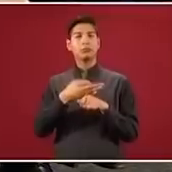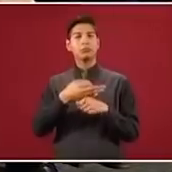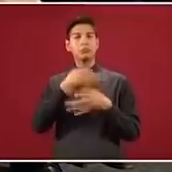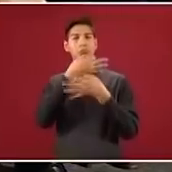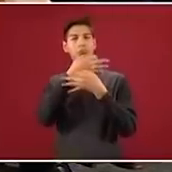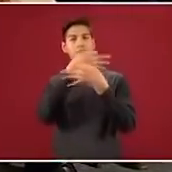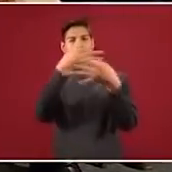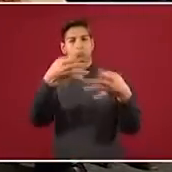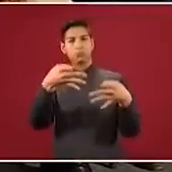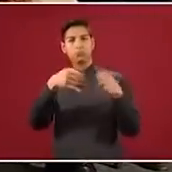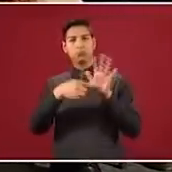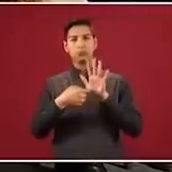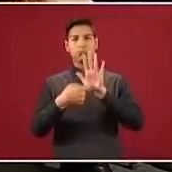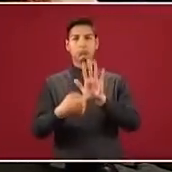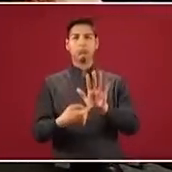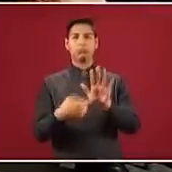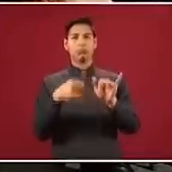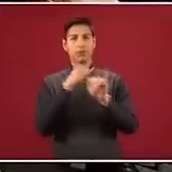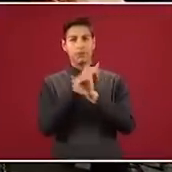informar